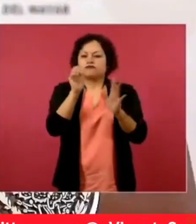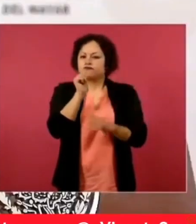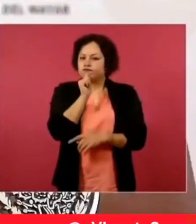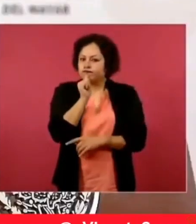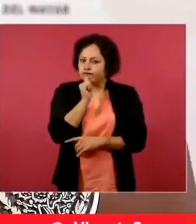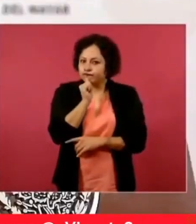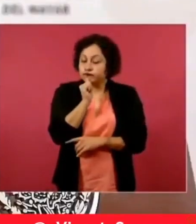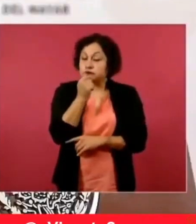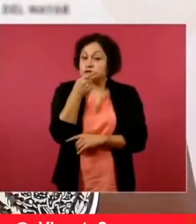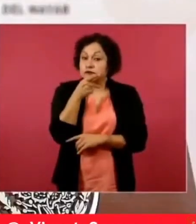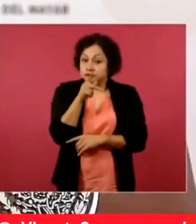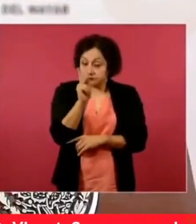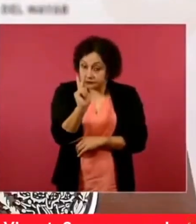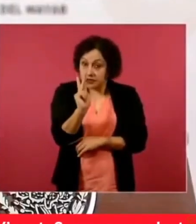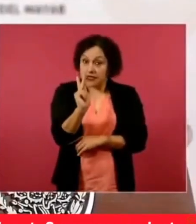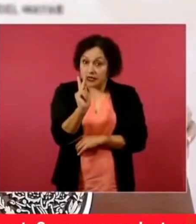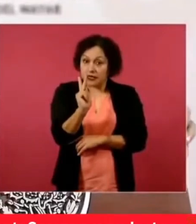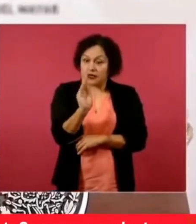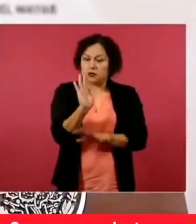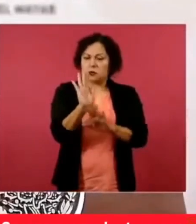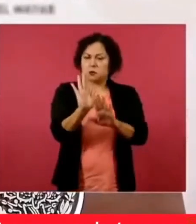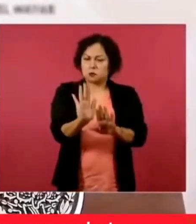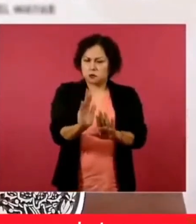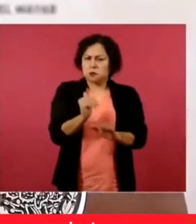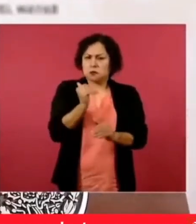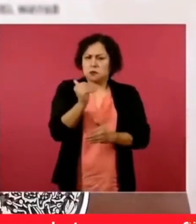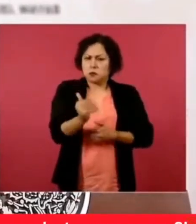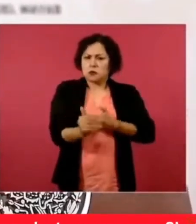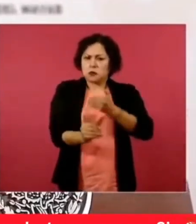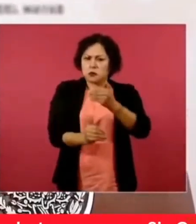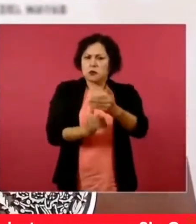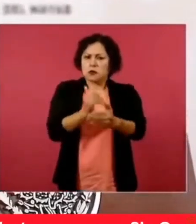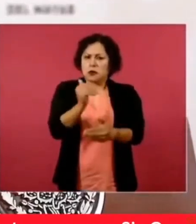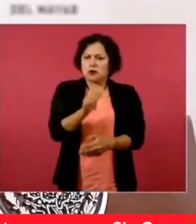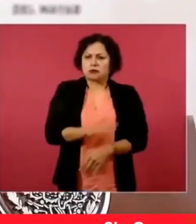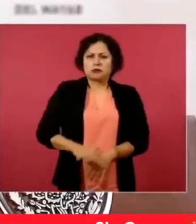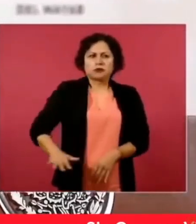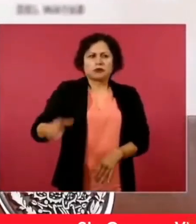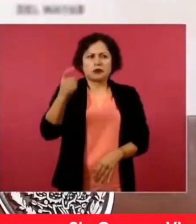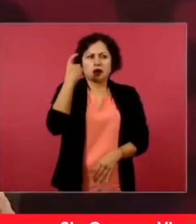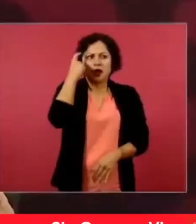se va a entender que fue toda una hazaña